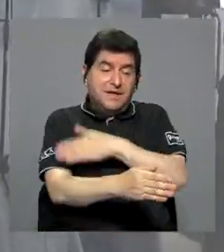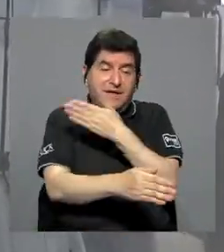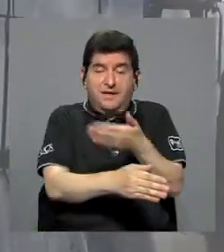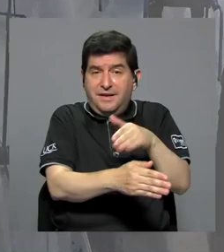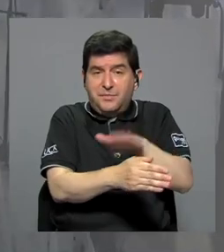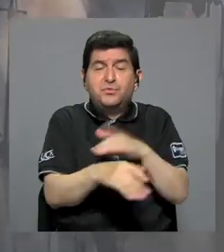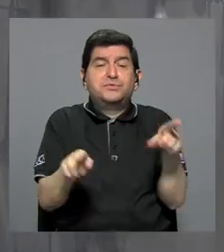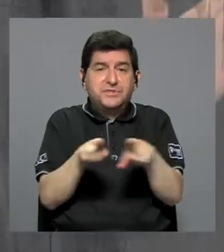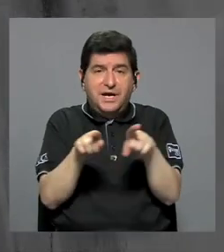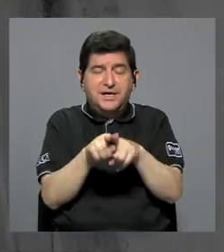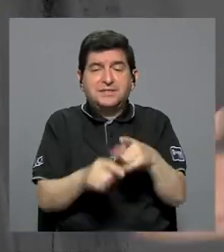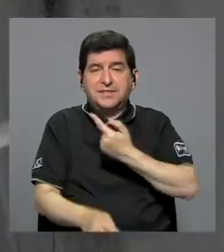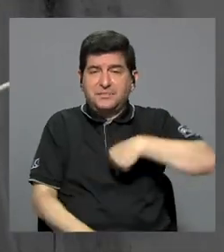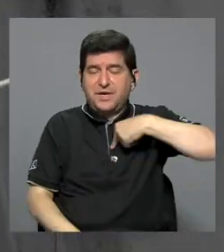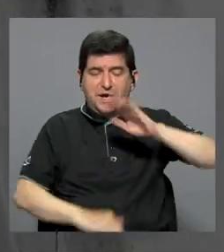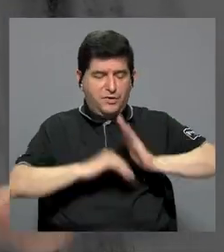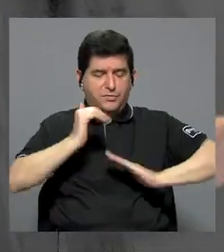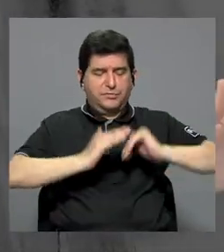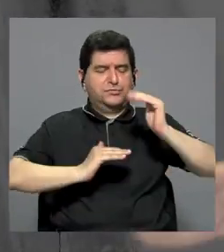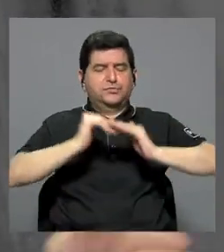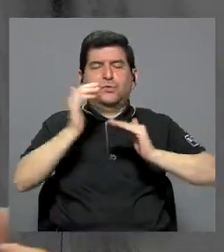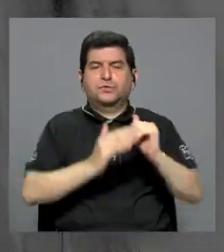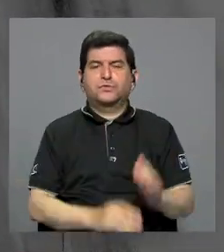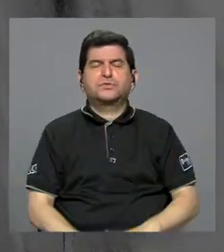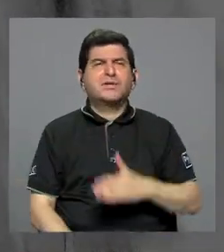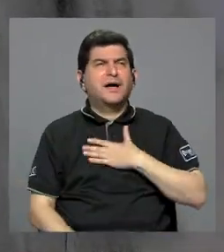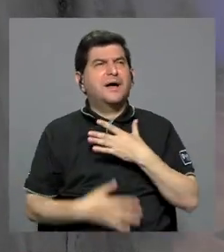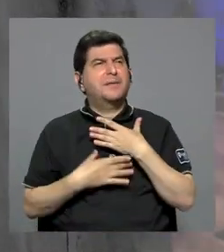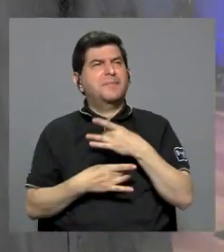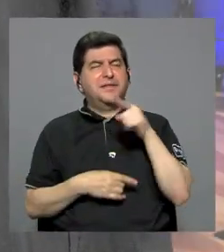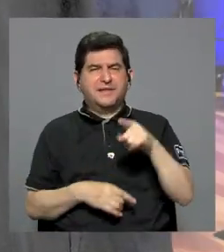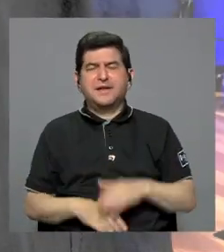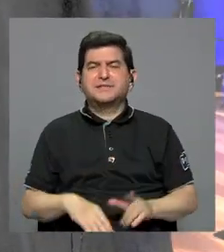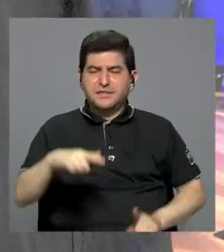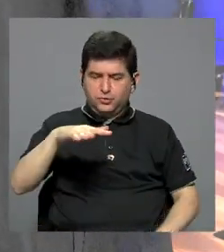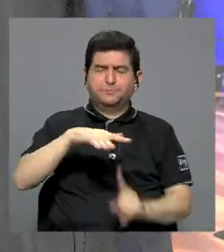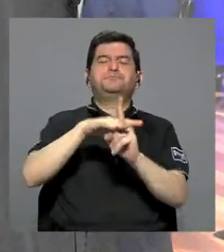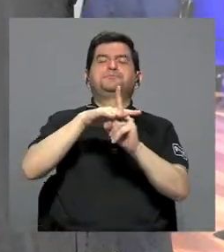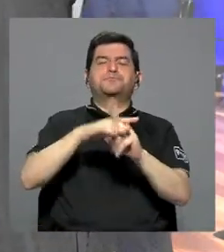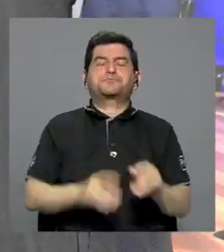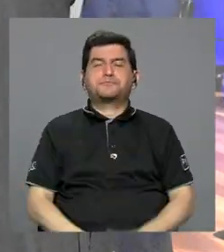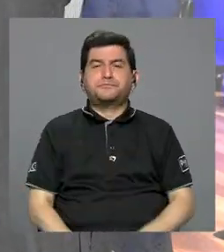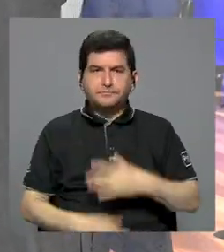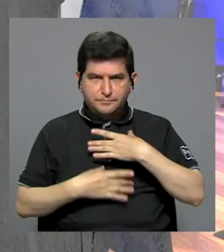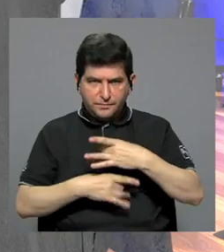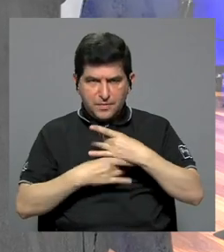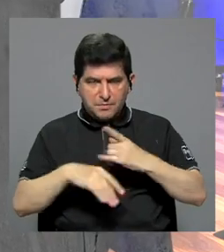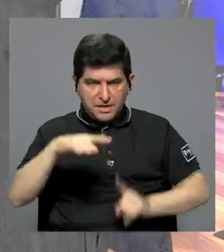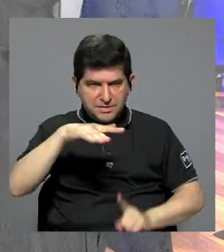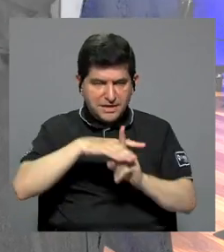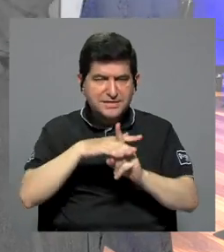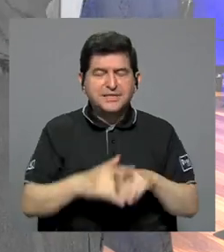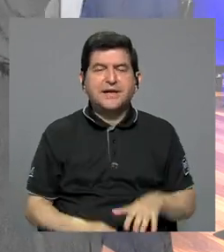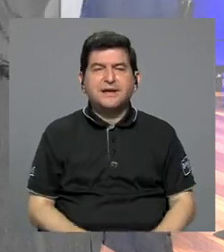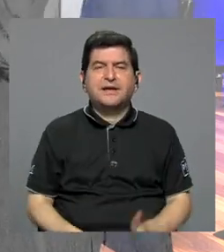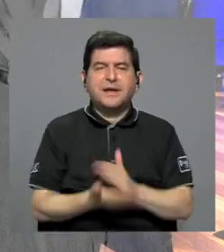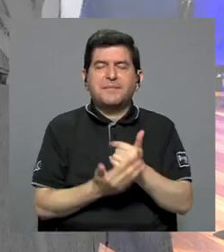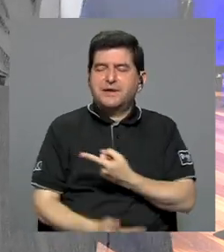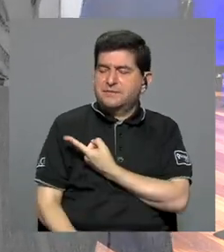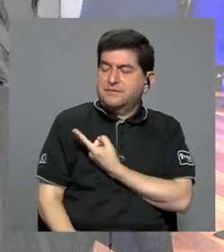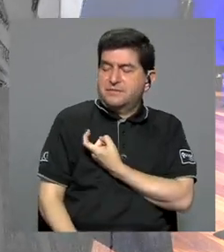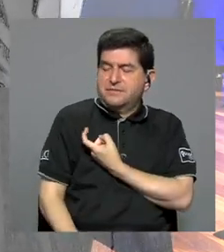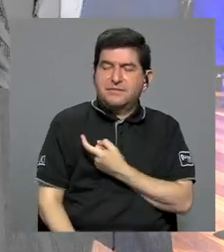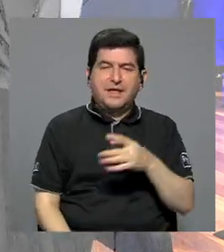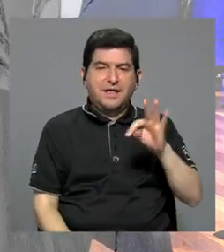de la música que también nos construye. Entonces, a mí me interesaba sacar eso a flote, ¿verdad? Me interesaba sacar a flote la sensualidad